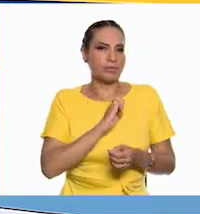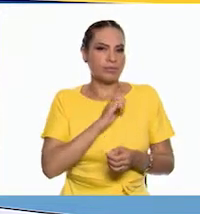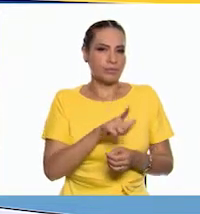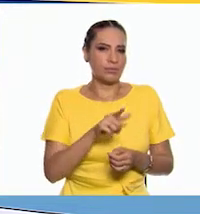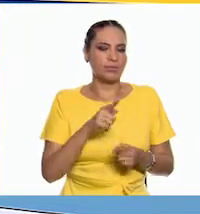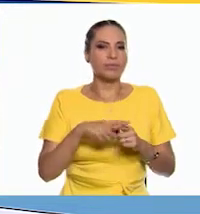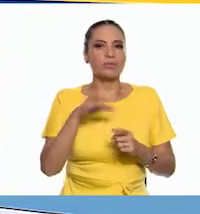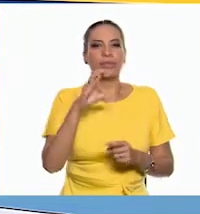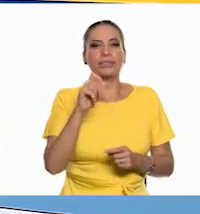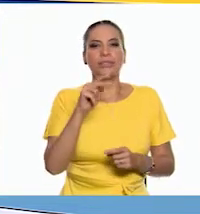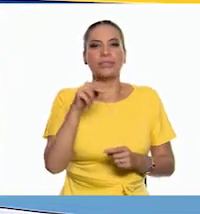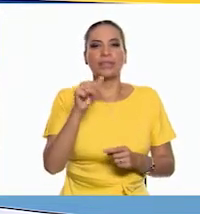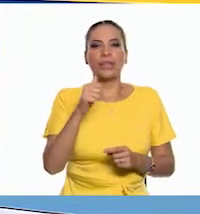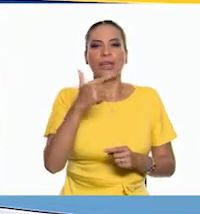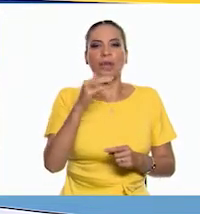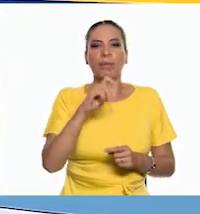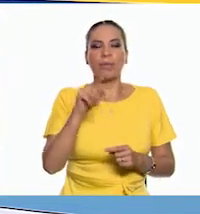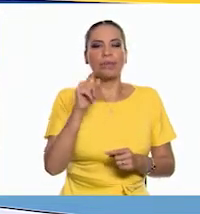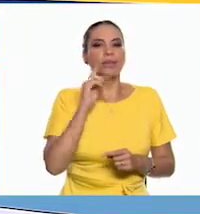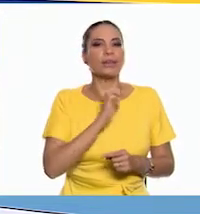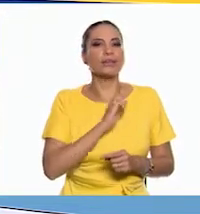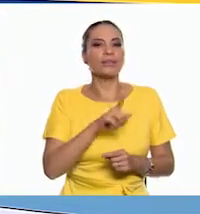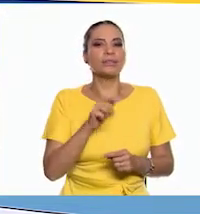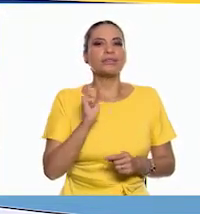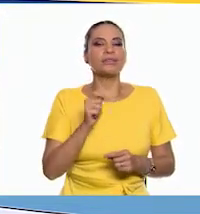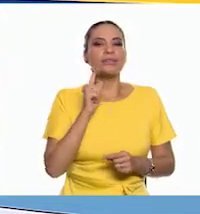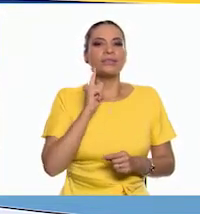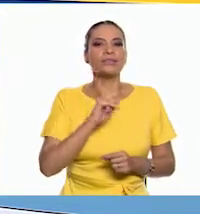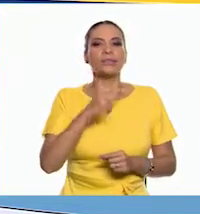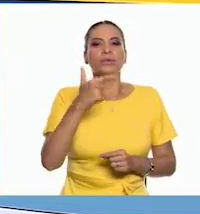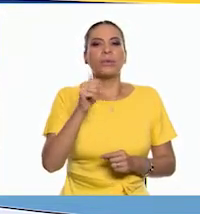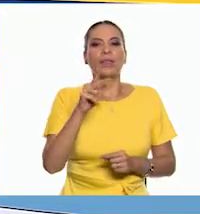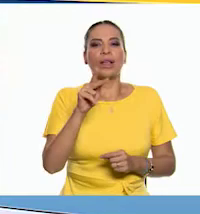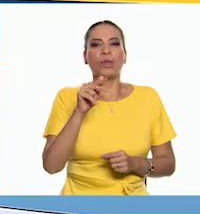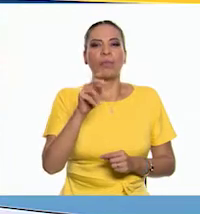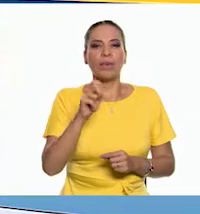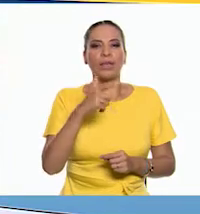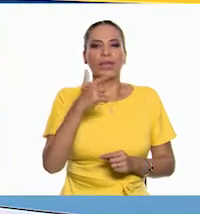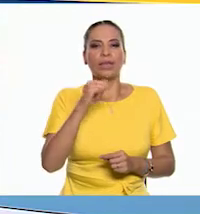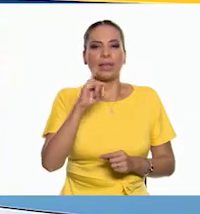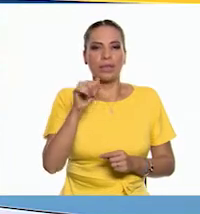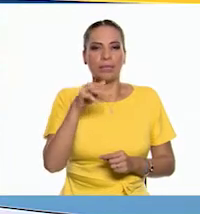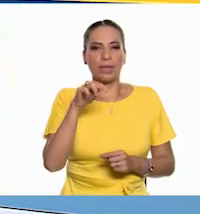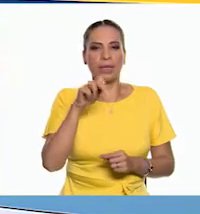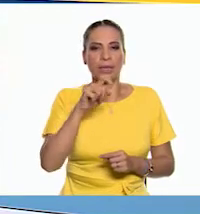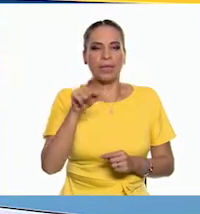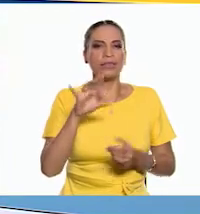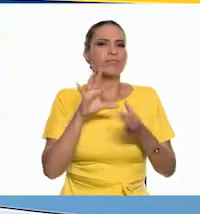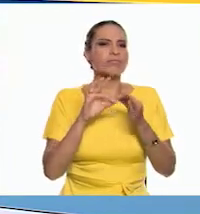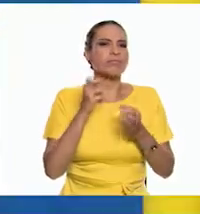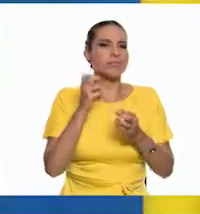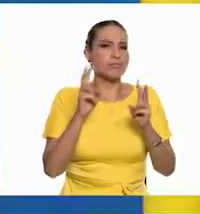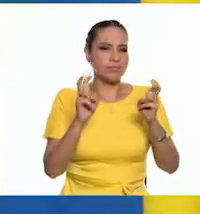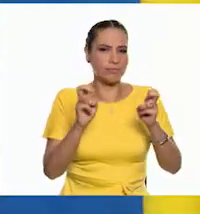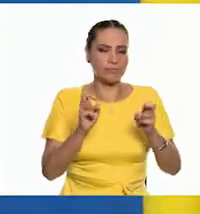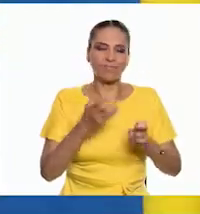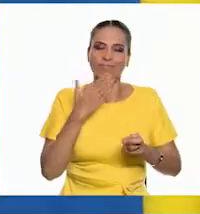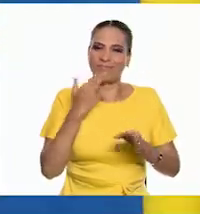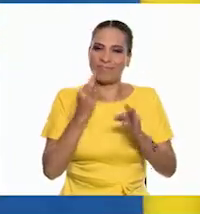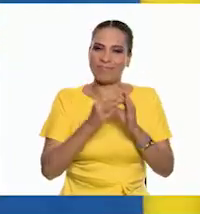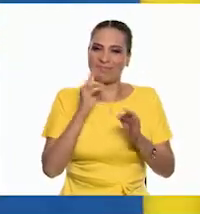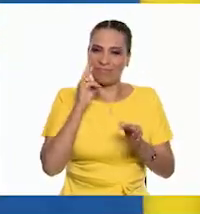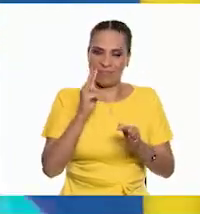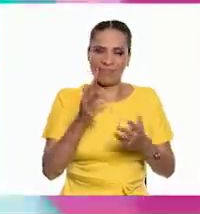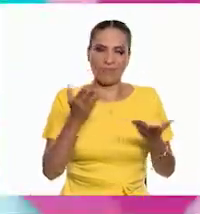especialista Cristina Gómez y a nuestra especialista Guadalupe Jiménez para que nos platiquen un poco más sobre este tema? Perfecto,